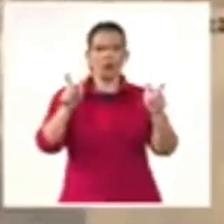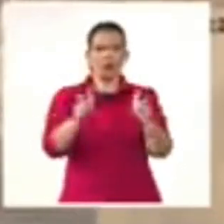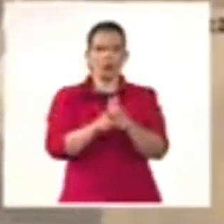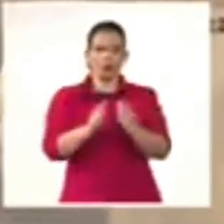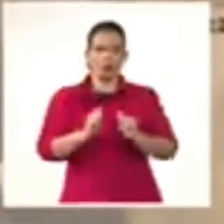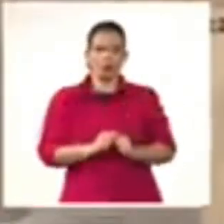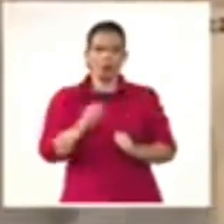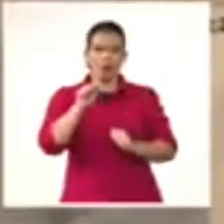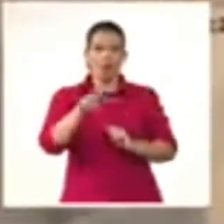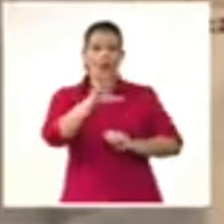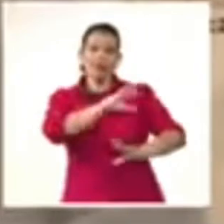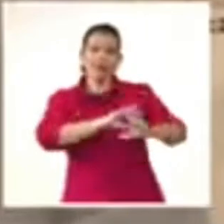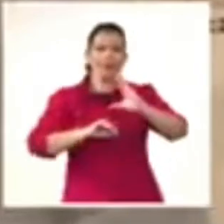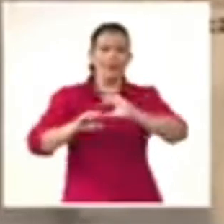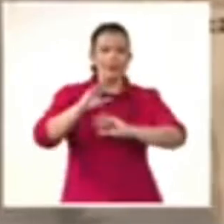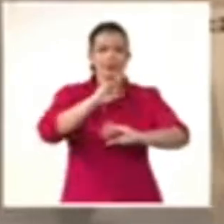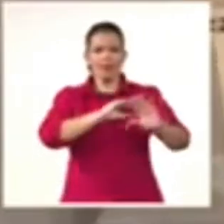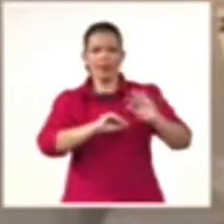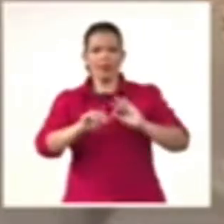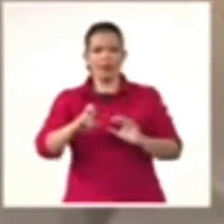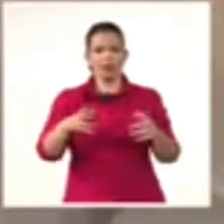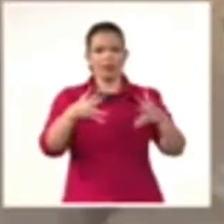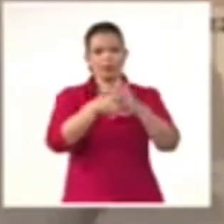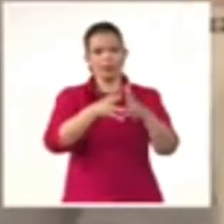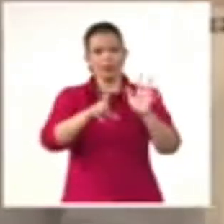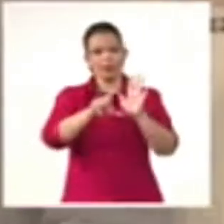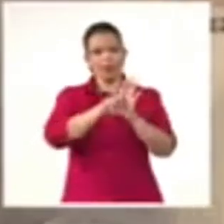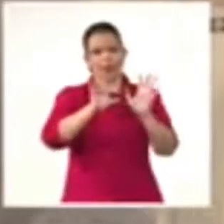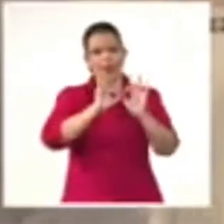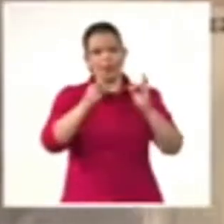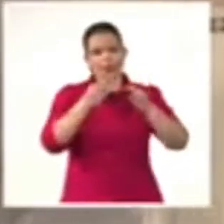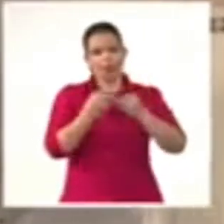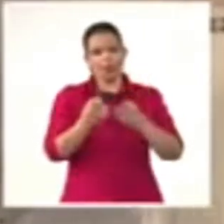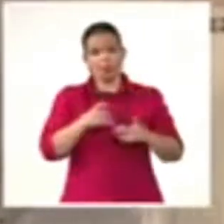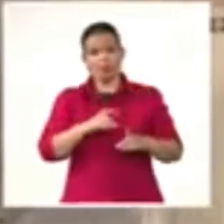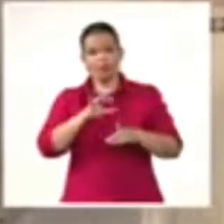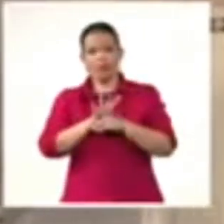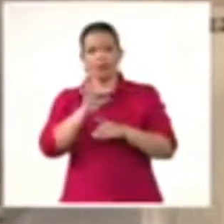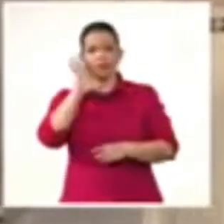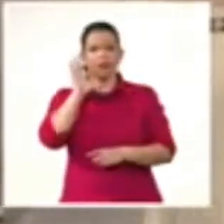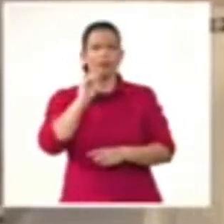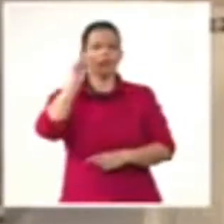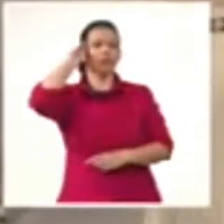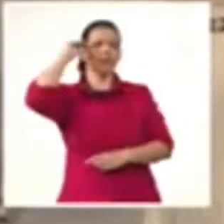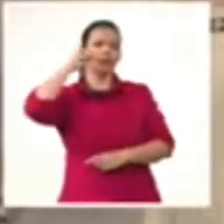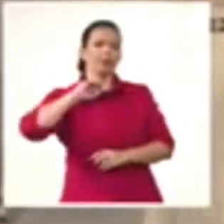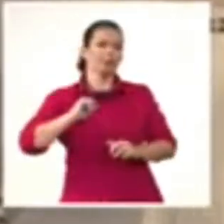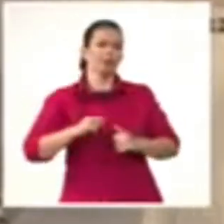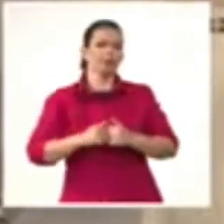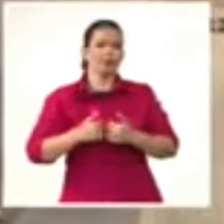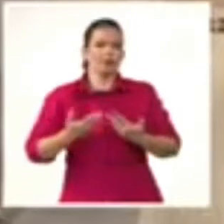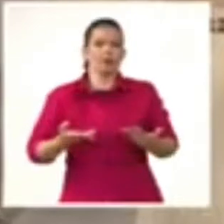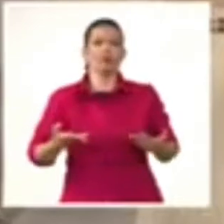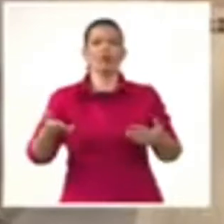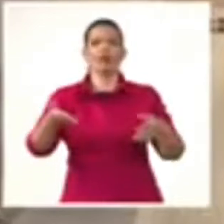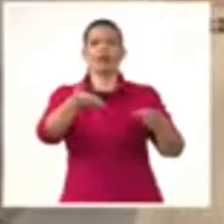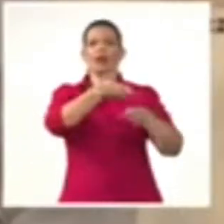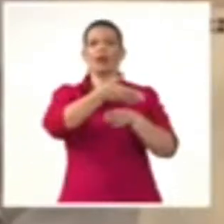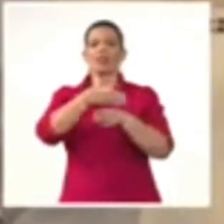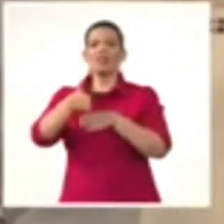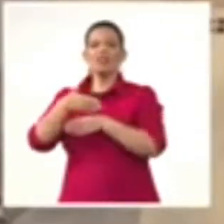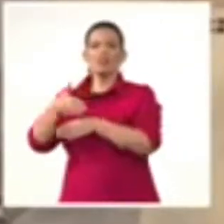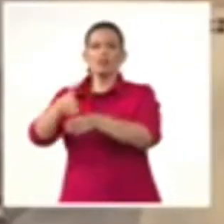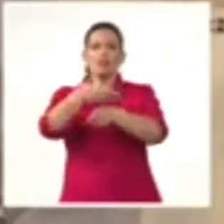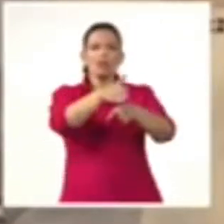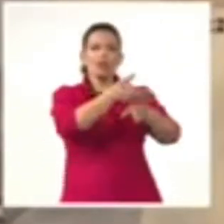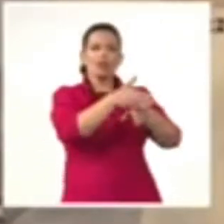temas han despertado conciencias y han profundizado el conocimiento sobre la diversa y plural